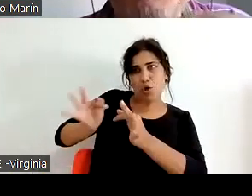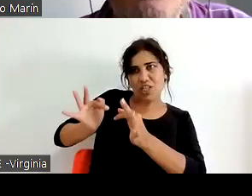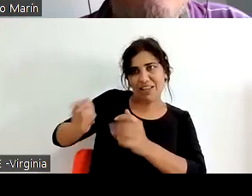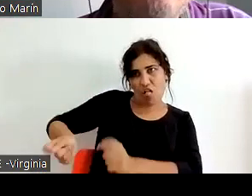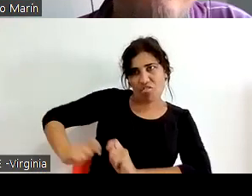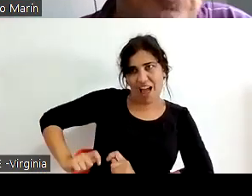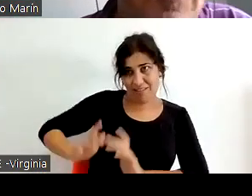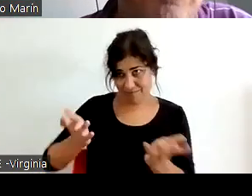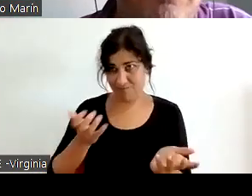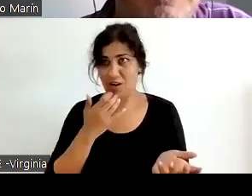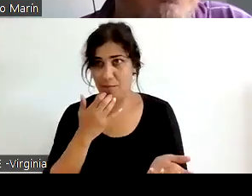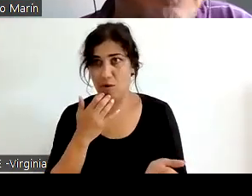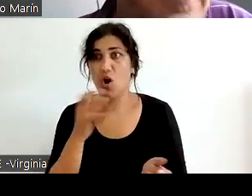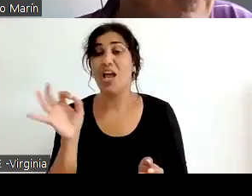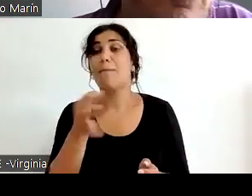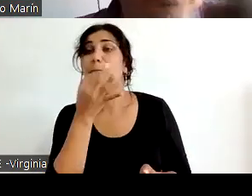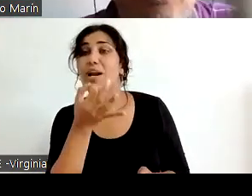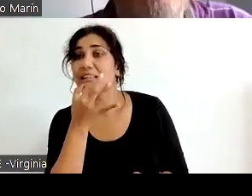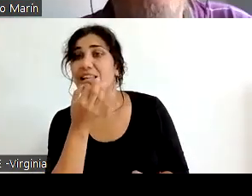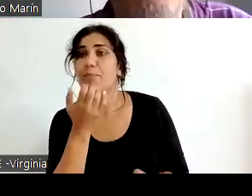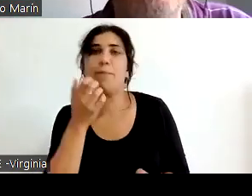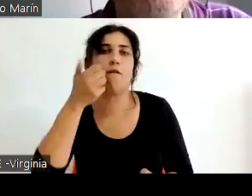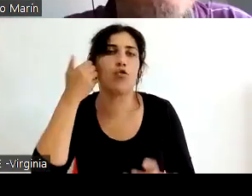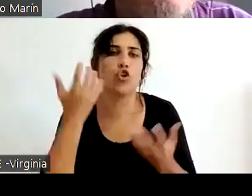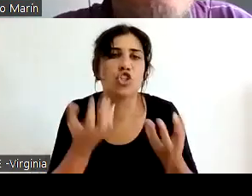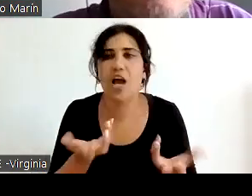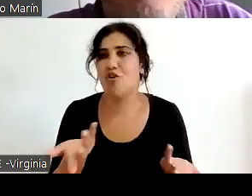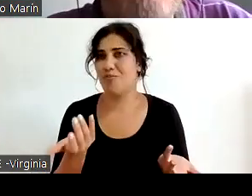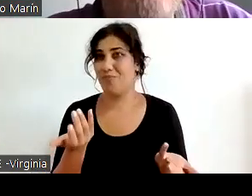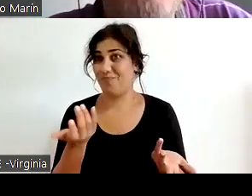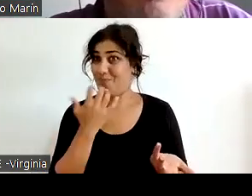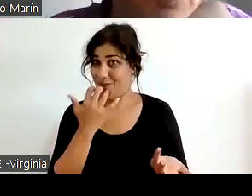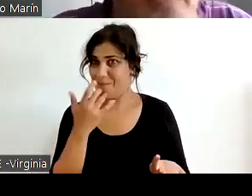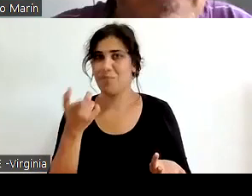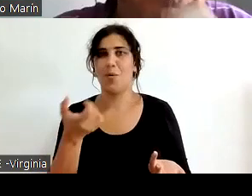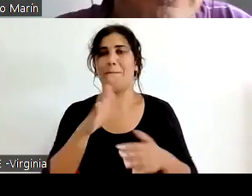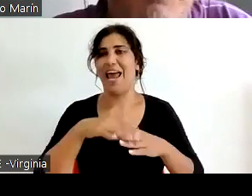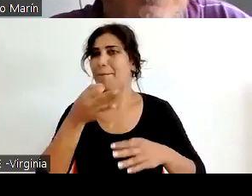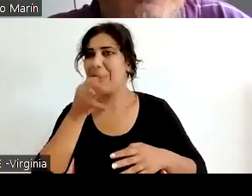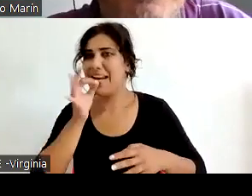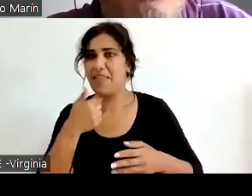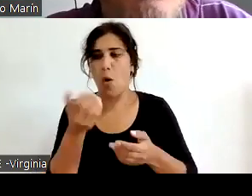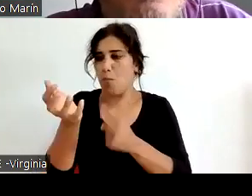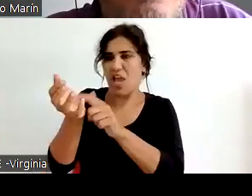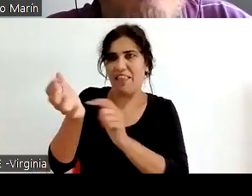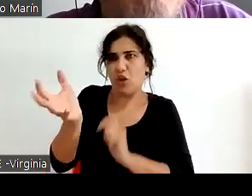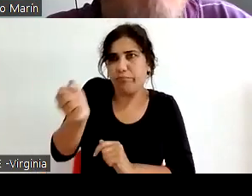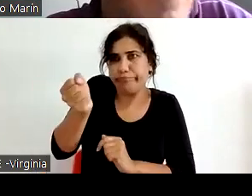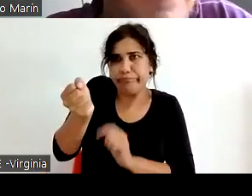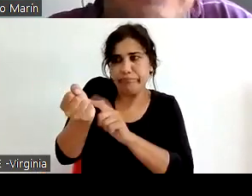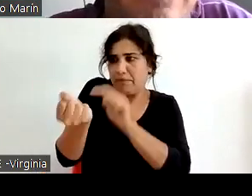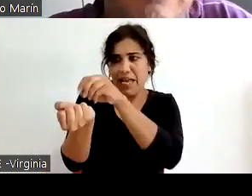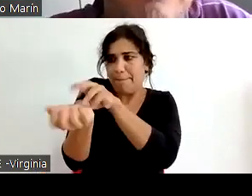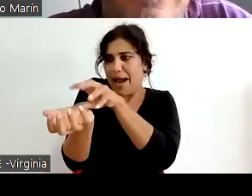de una merienda no excesivamente potente, frutos secos, por ejemplo, un puñadito, a poder ser,